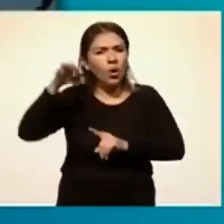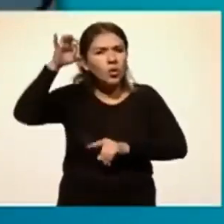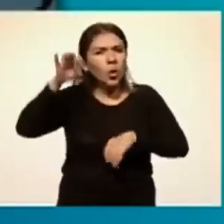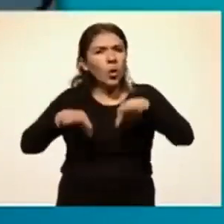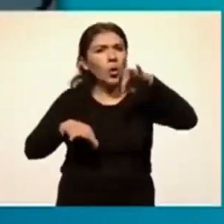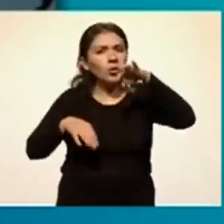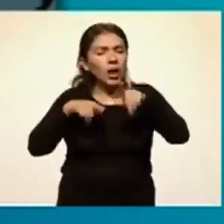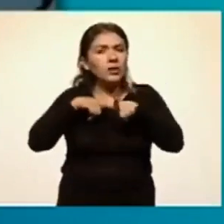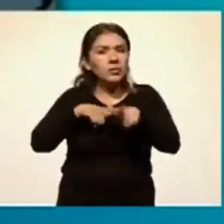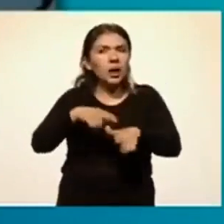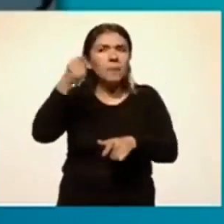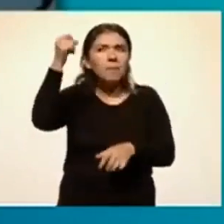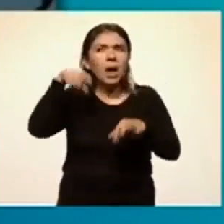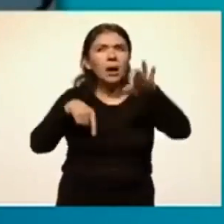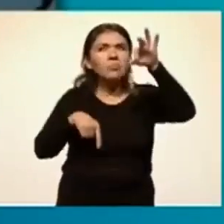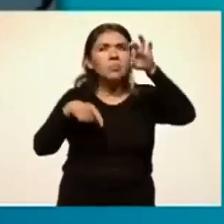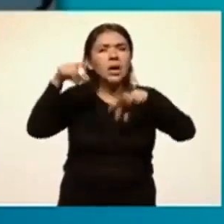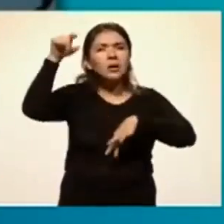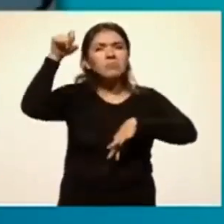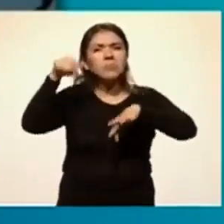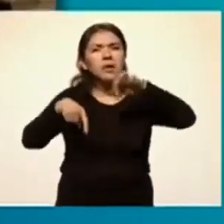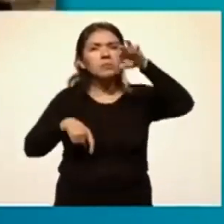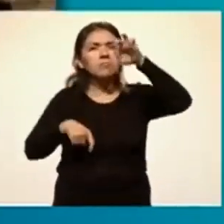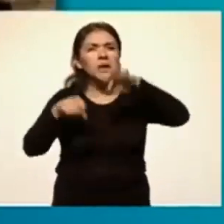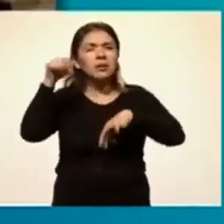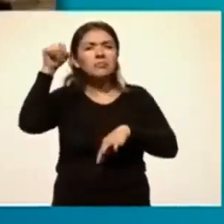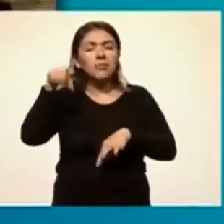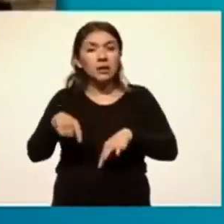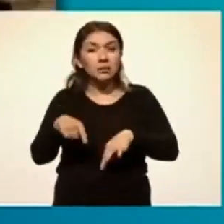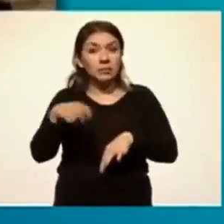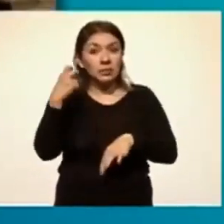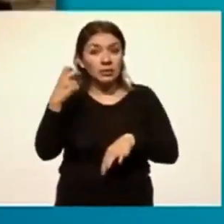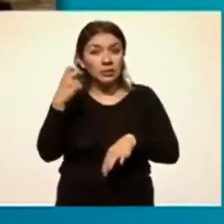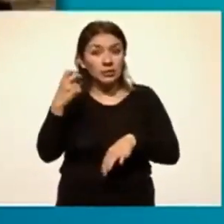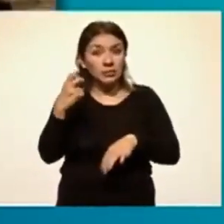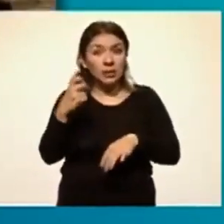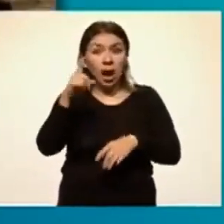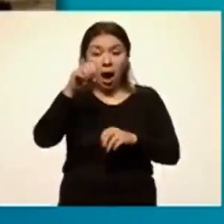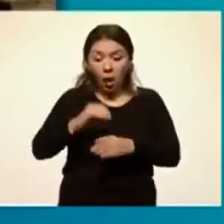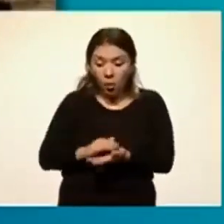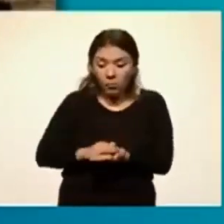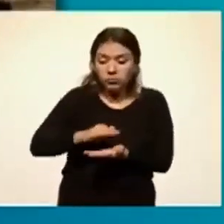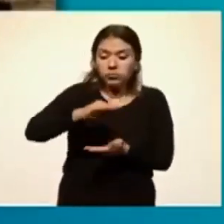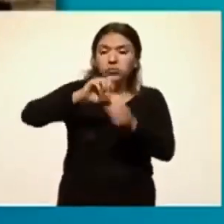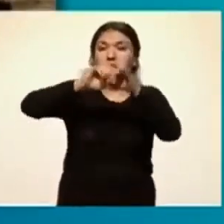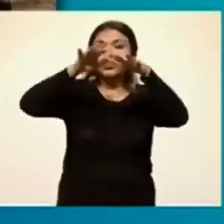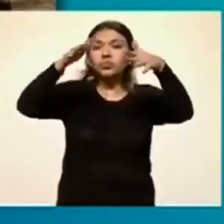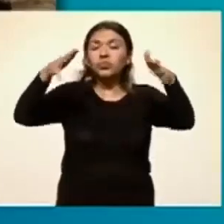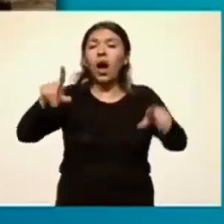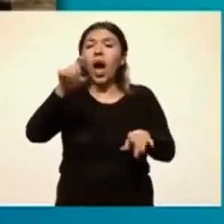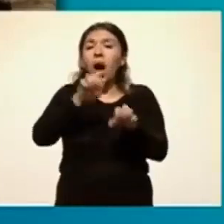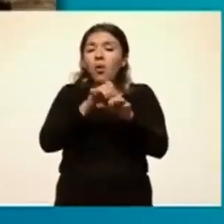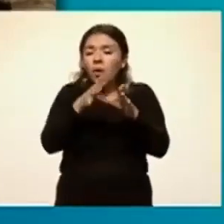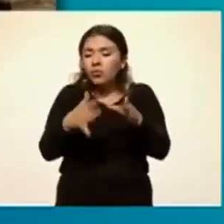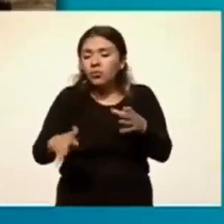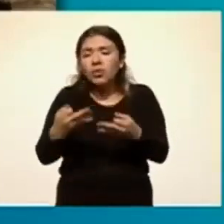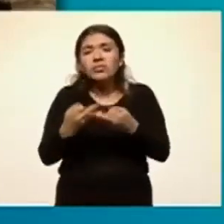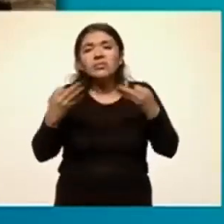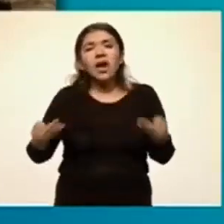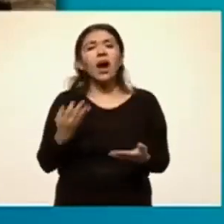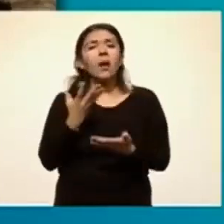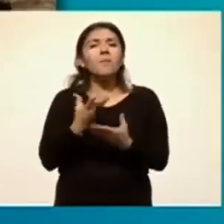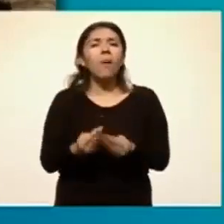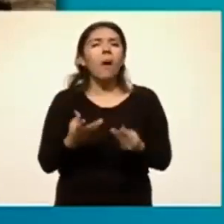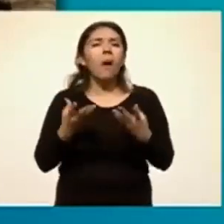siguen cayendo sin cesar. El cántaro se desborda haciendo rodar el agua sobre un suelo mojado.